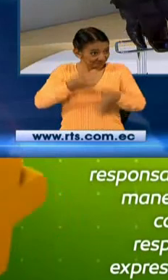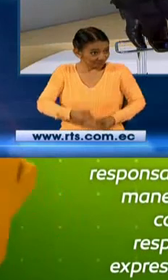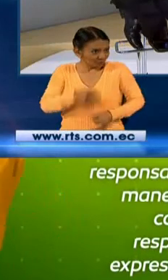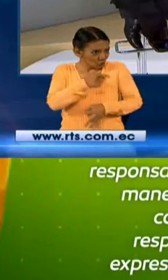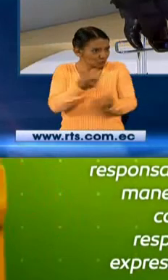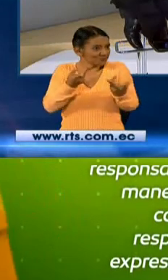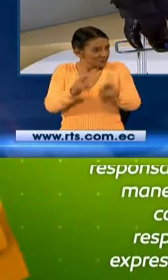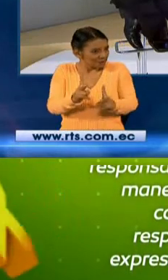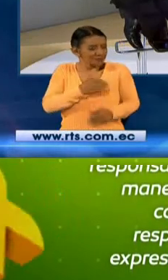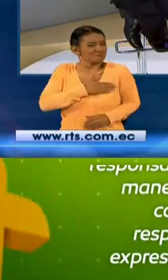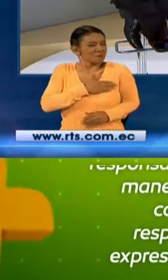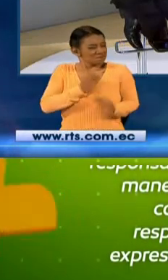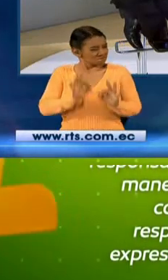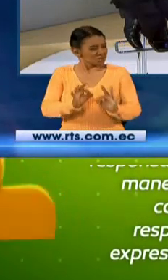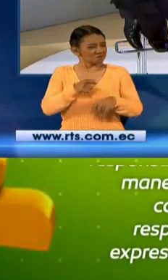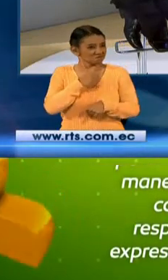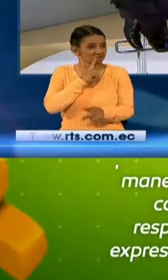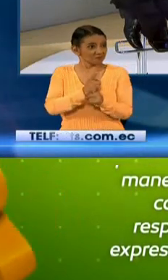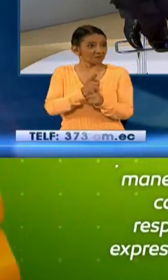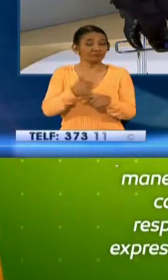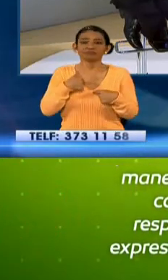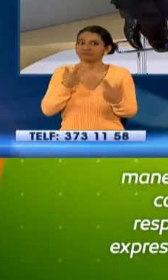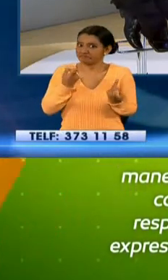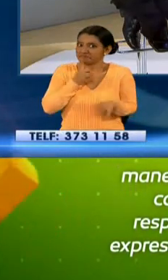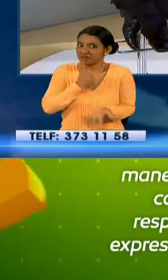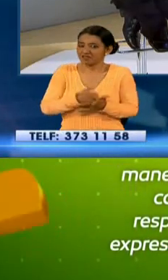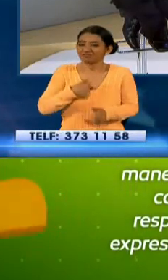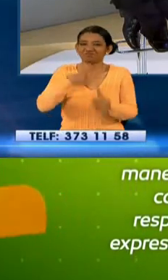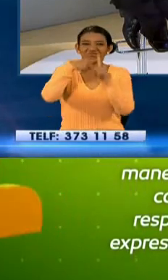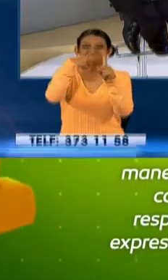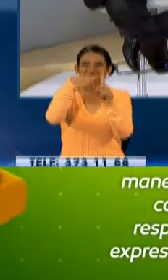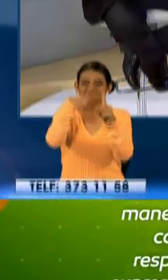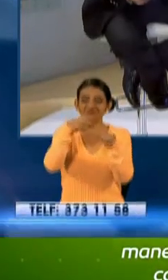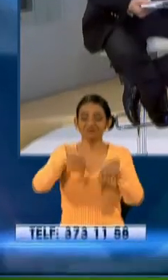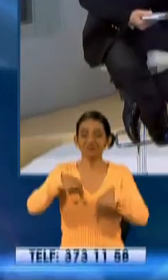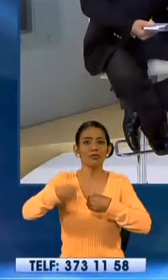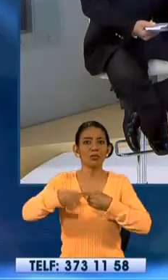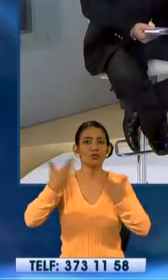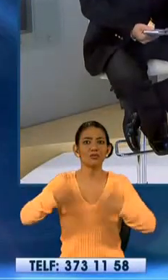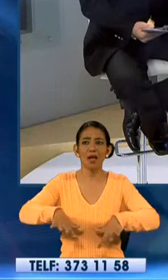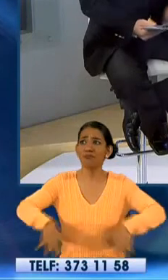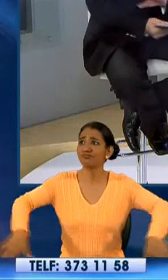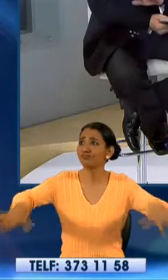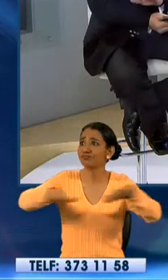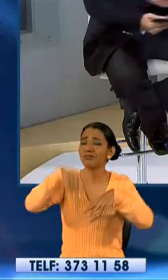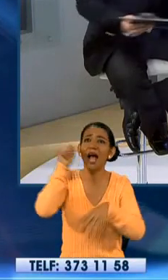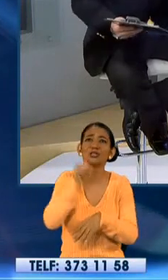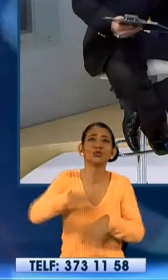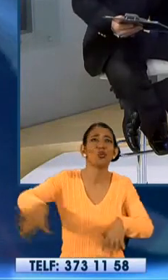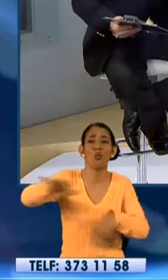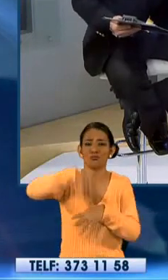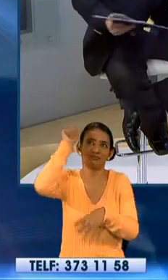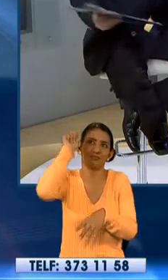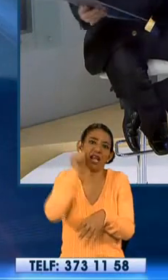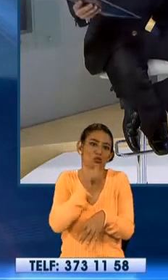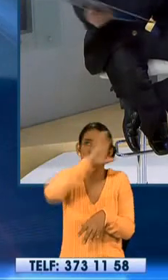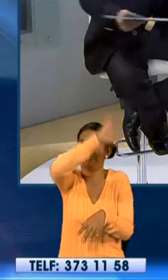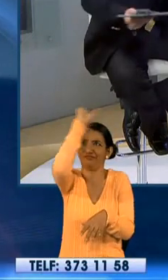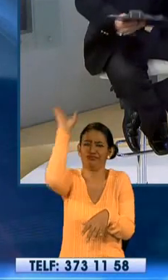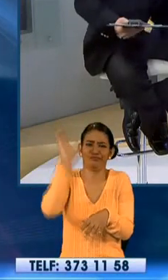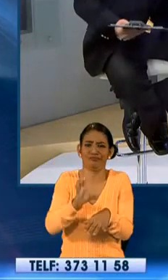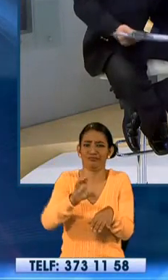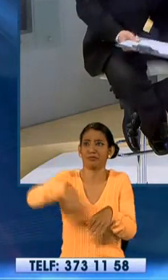buen pálpito para el partido del día de hoy. Bueno, lleno de buena energía, mi querido Renan. La ciudad de Quito amaneció azul. Se amaneció con un